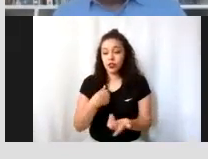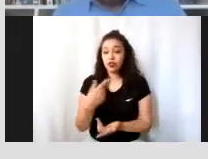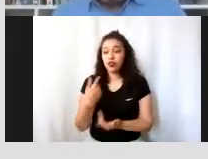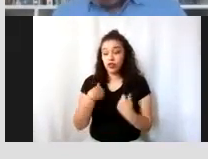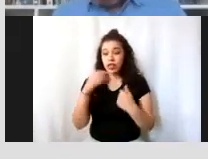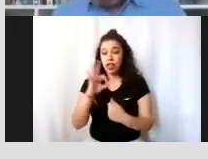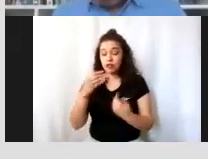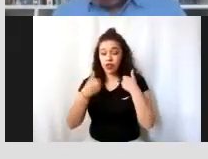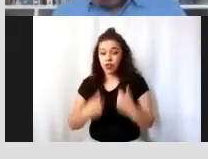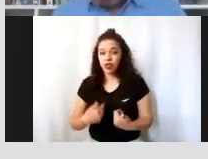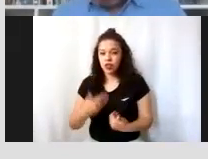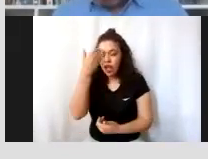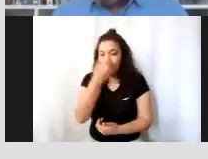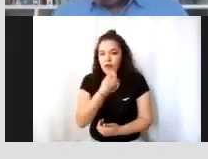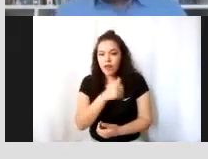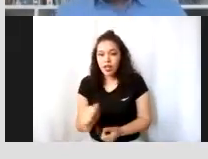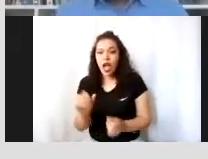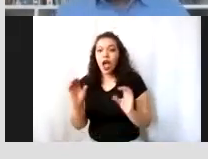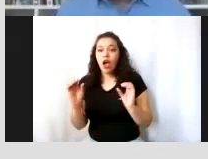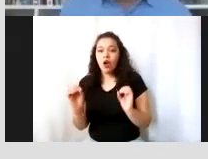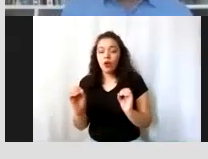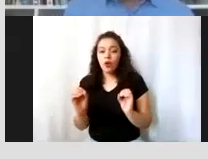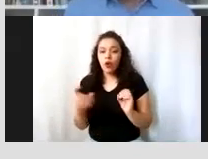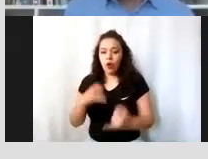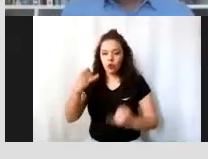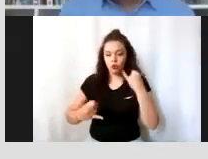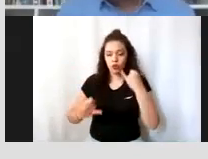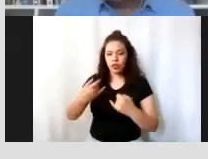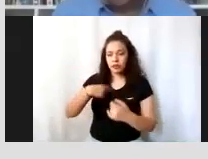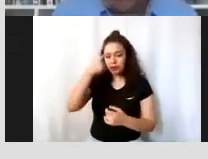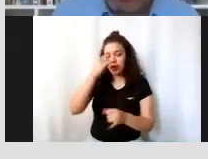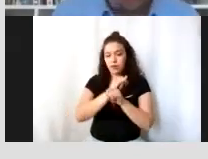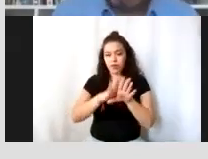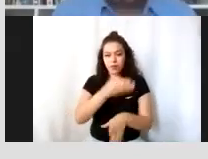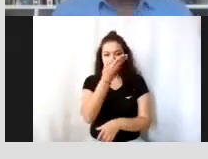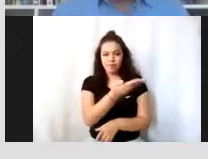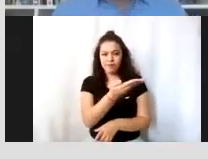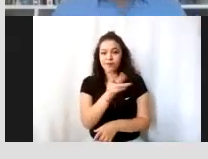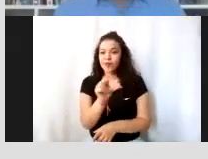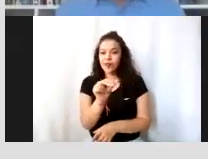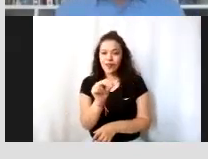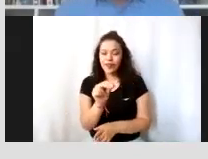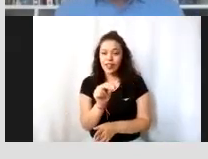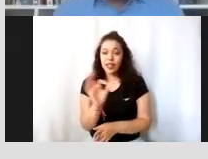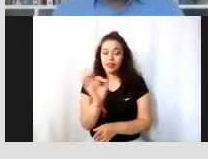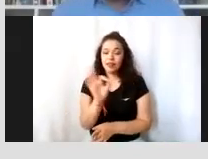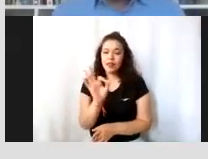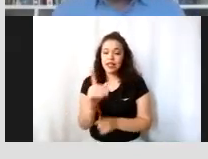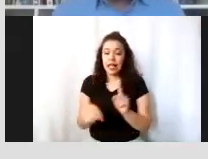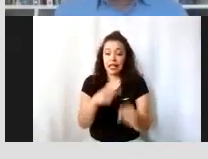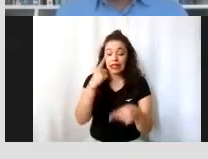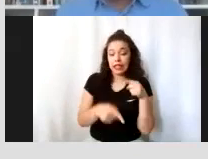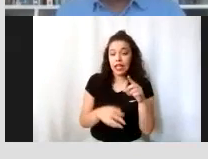no tengo capacidad legal ni jurídica para pedirte datos personales. Entonces, en ese sentido, habría o eliminarla